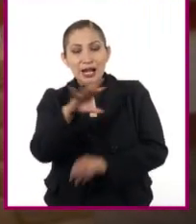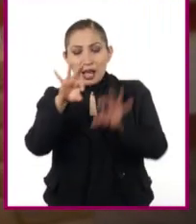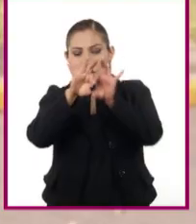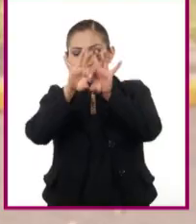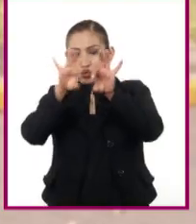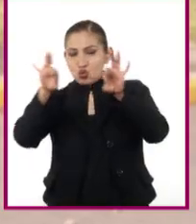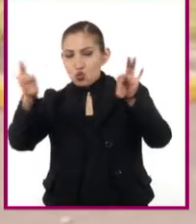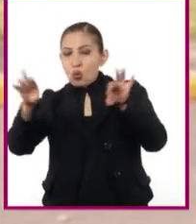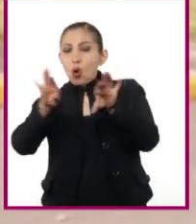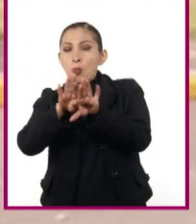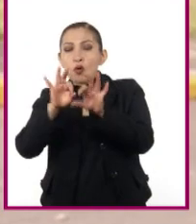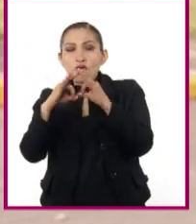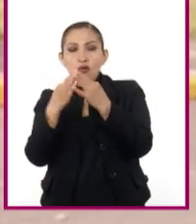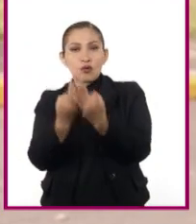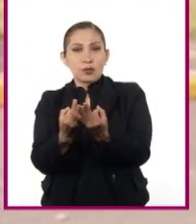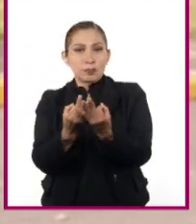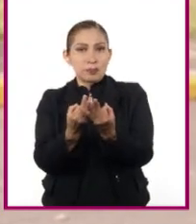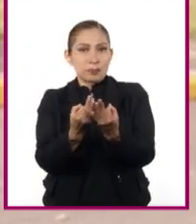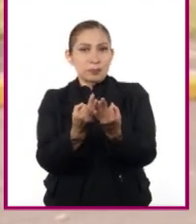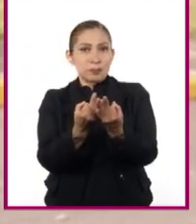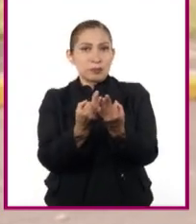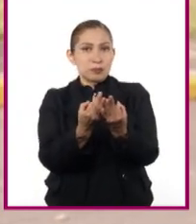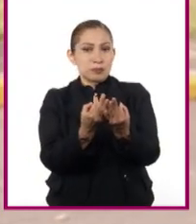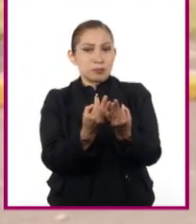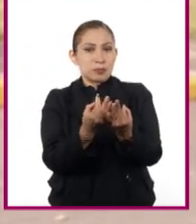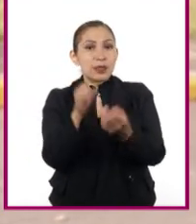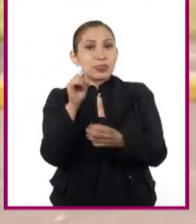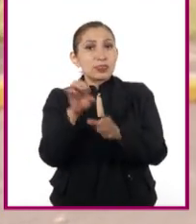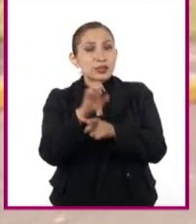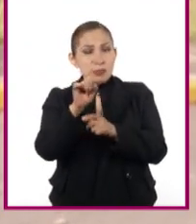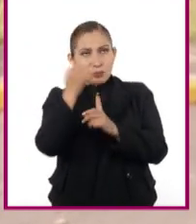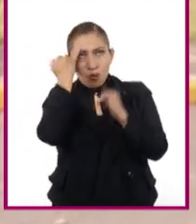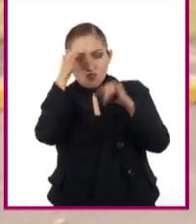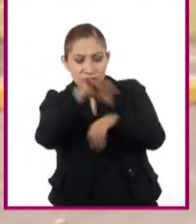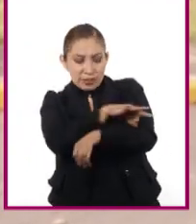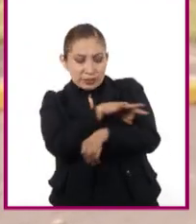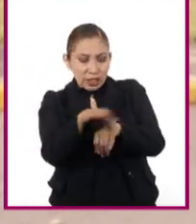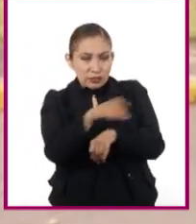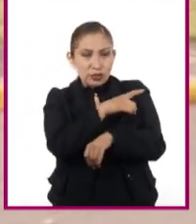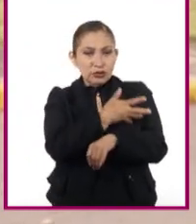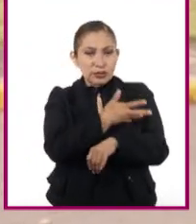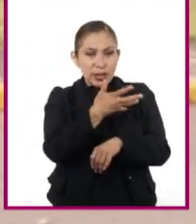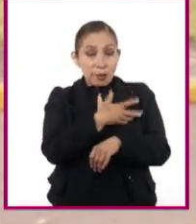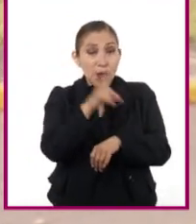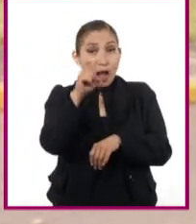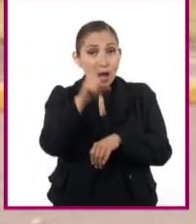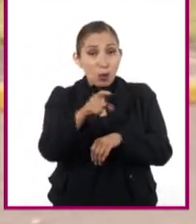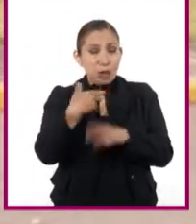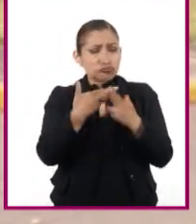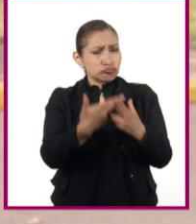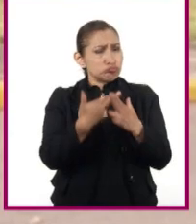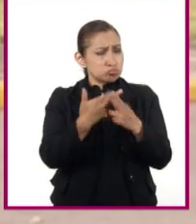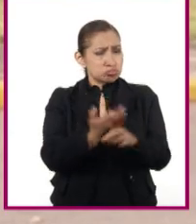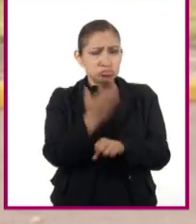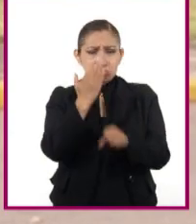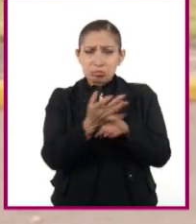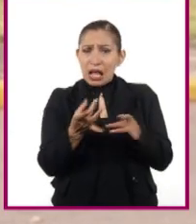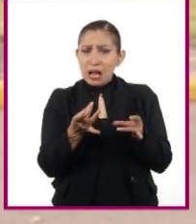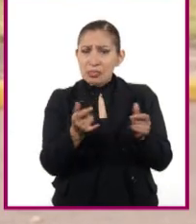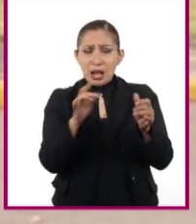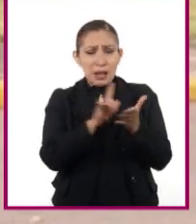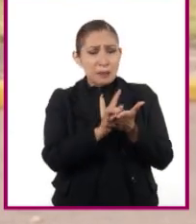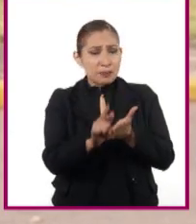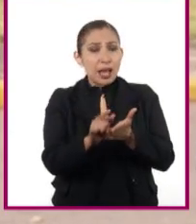de conducción. Entonces, basándonos en los diseños, tenemos el agua en cantidad, con